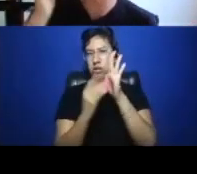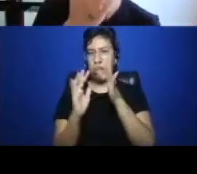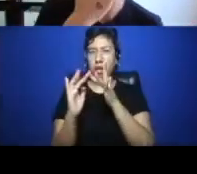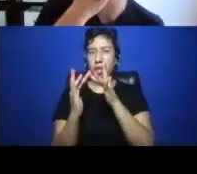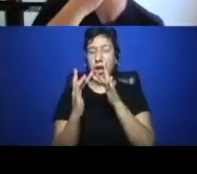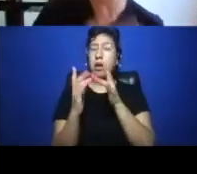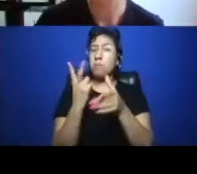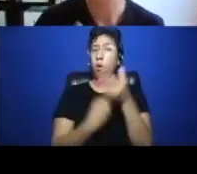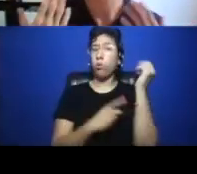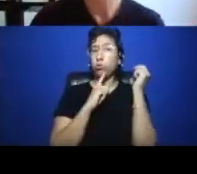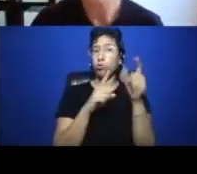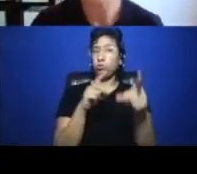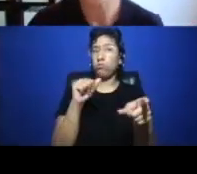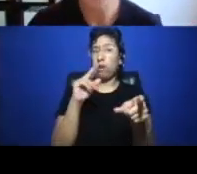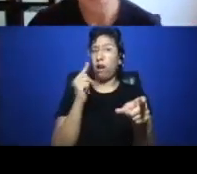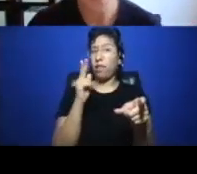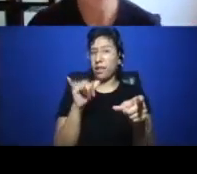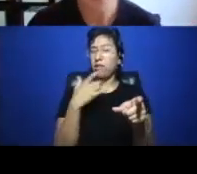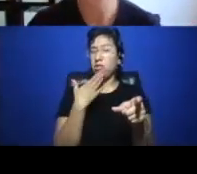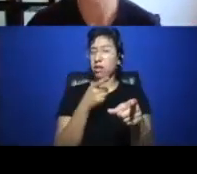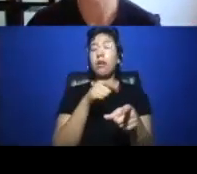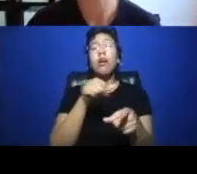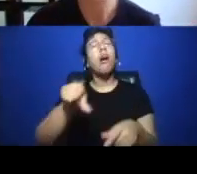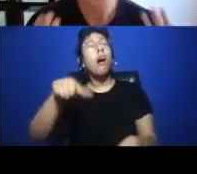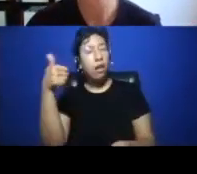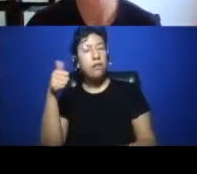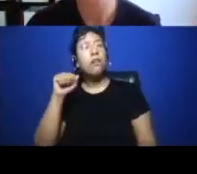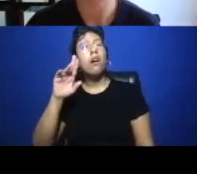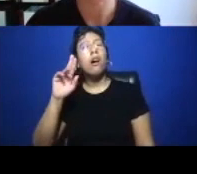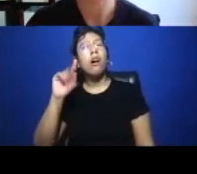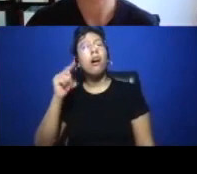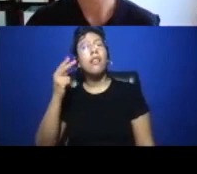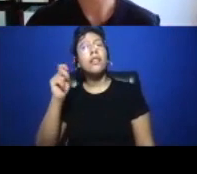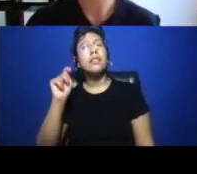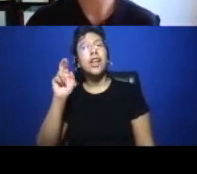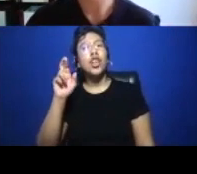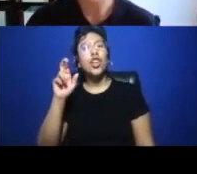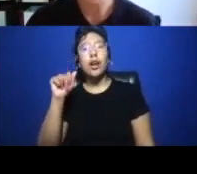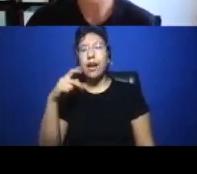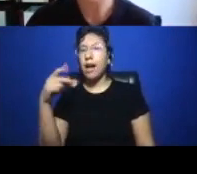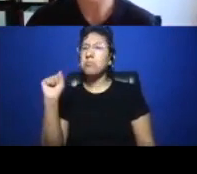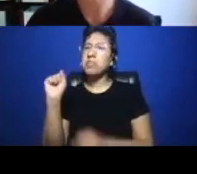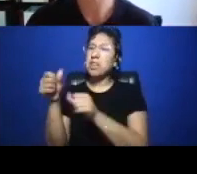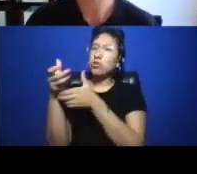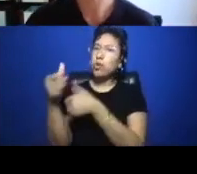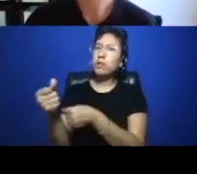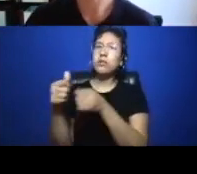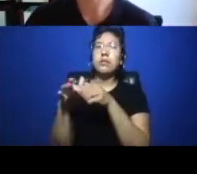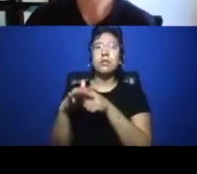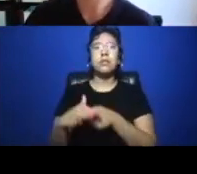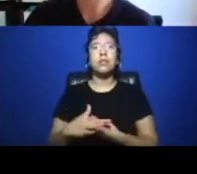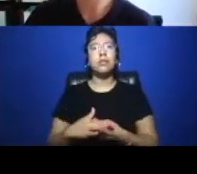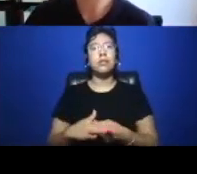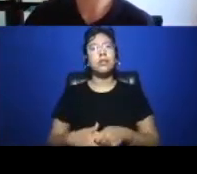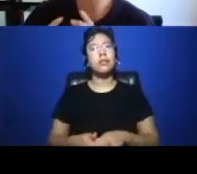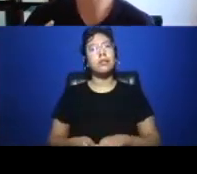en línea. Y creo que los dos son verdad para Alfi. Hay otras aplicaciones de autenticación que son